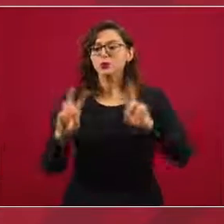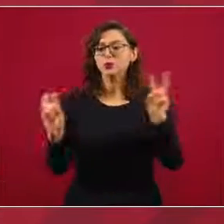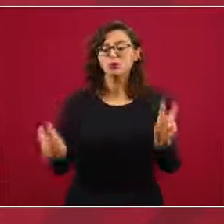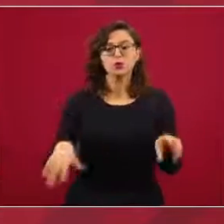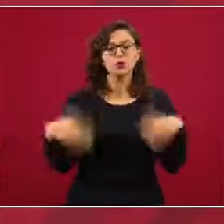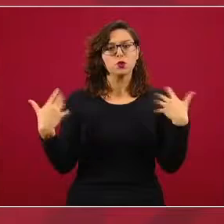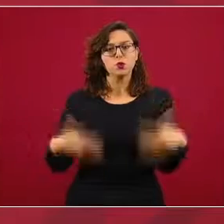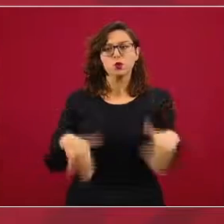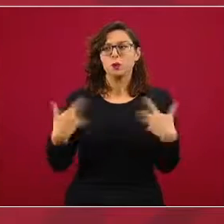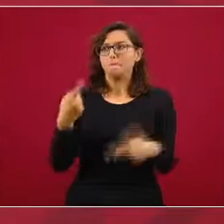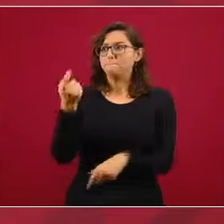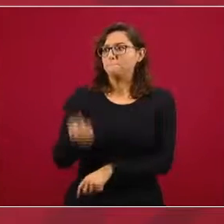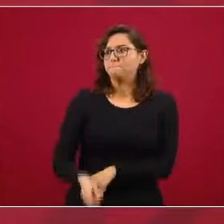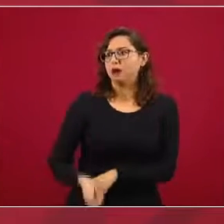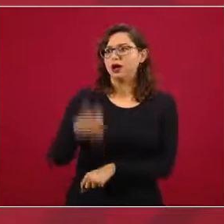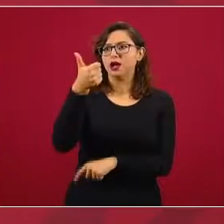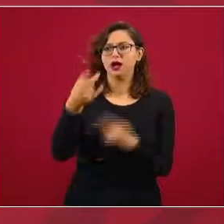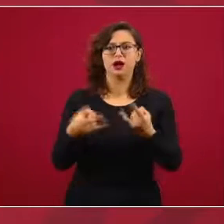emblemático,